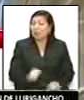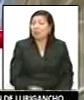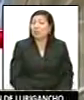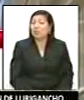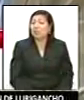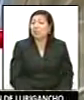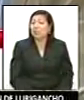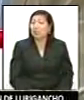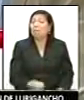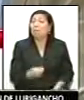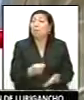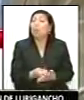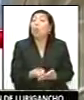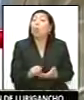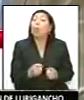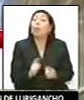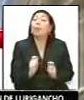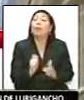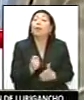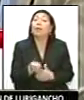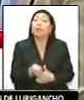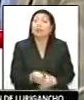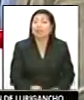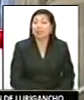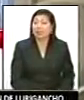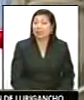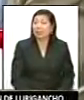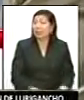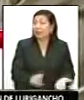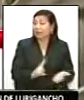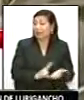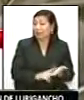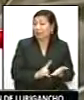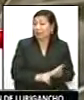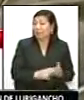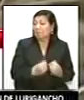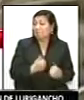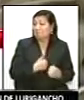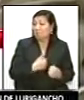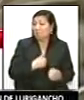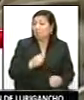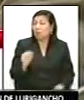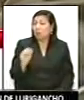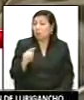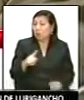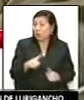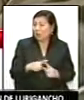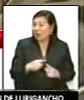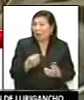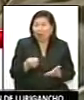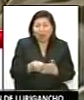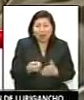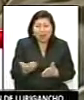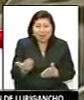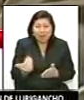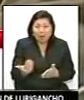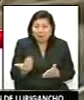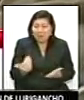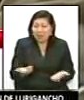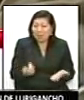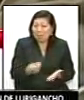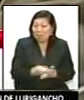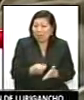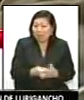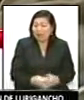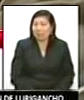a la deuda pendiente. ¿Cuánto le deudan a salud las entidades privadas como a la misma SUNAT? Es decir, si comienzas a cobrar, entonces se paga, porque